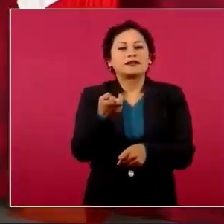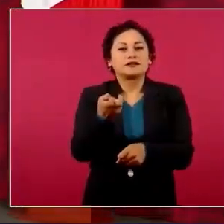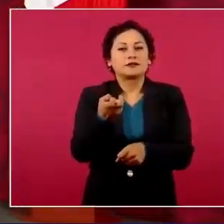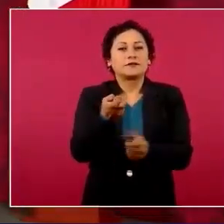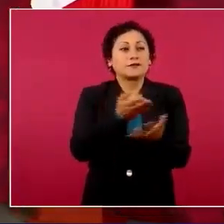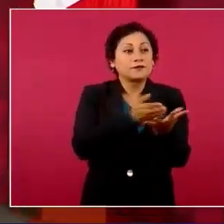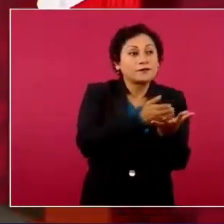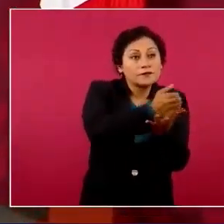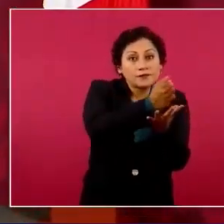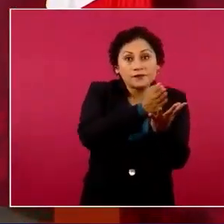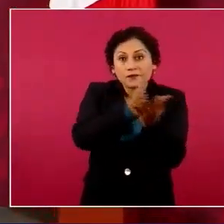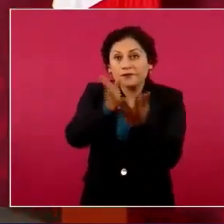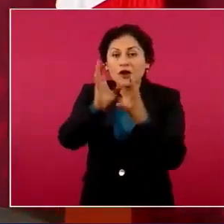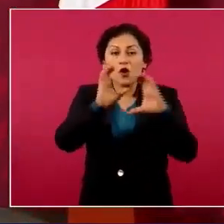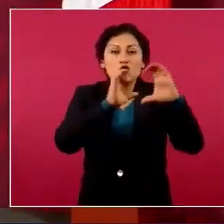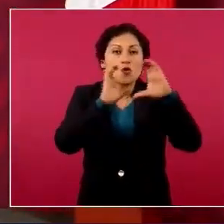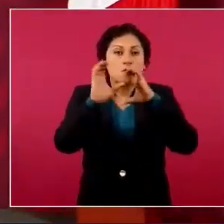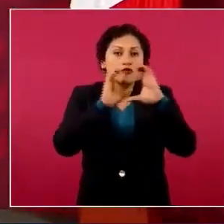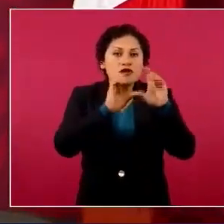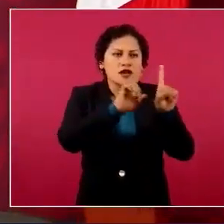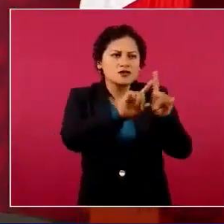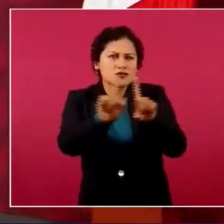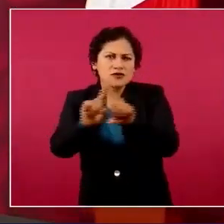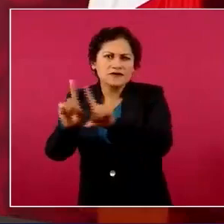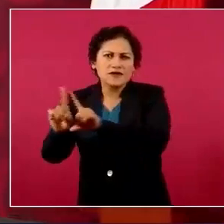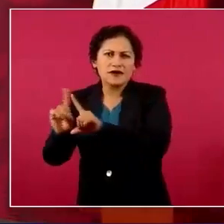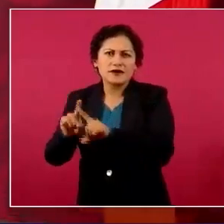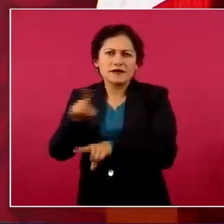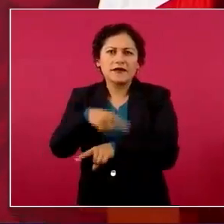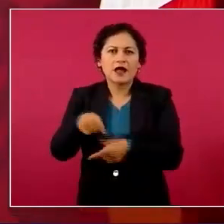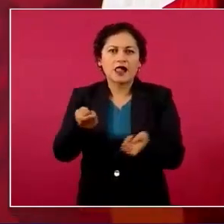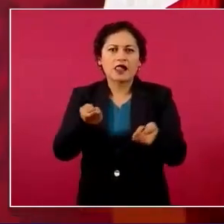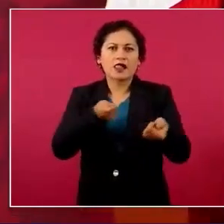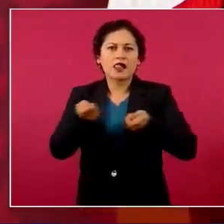se podía someter a un pueblo